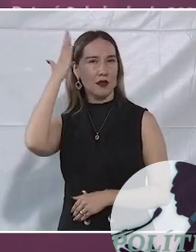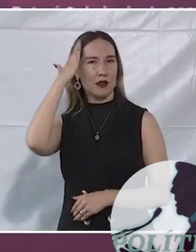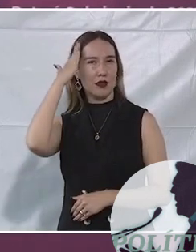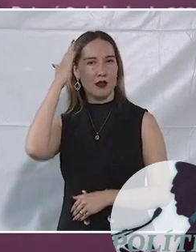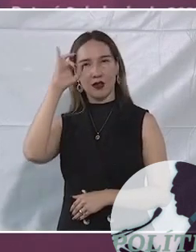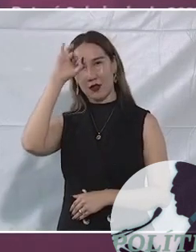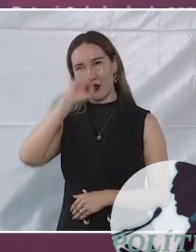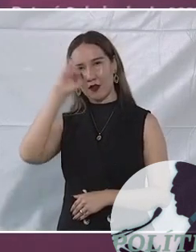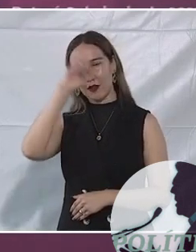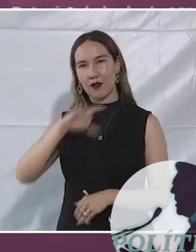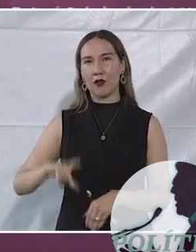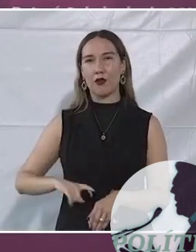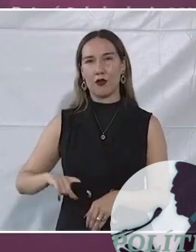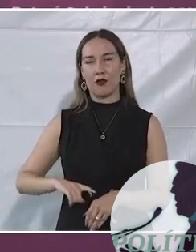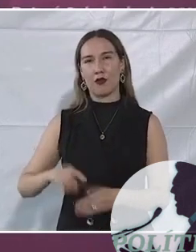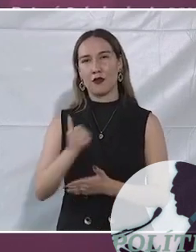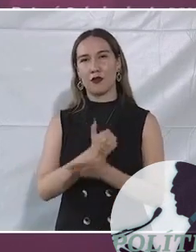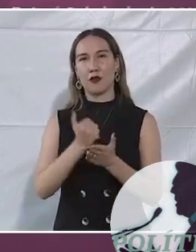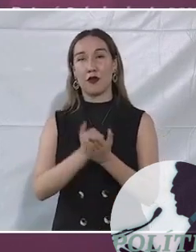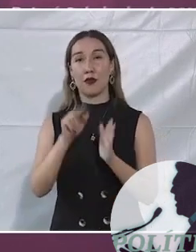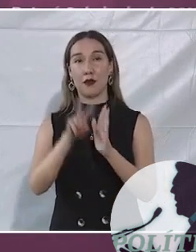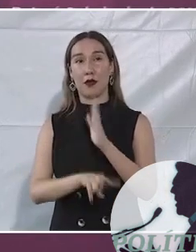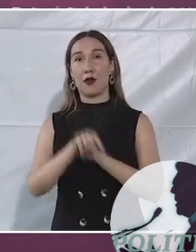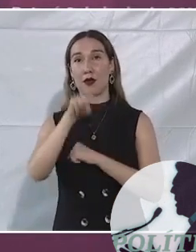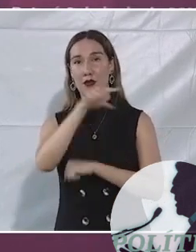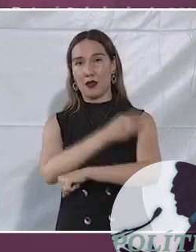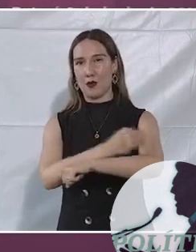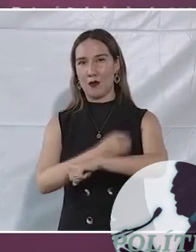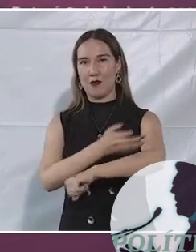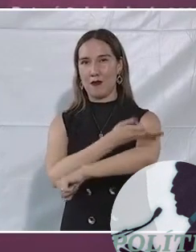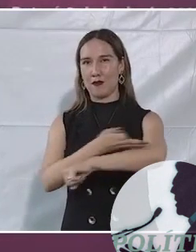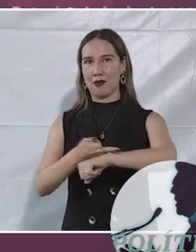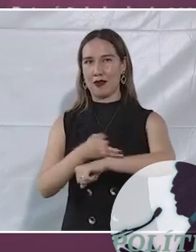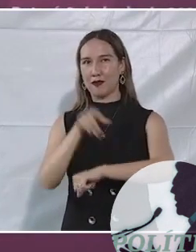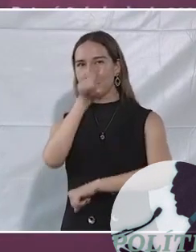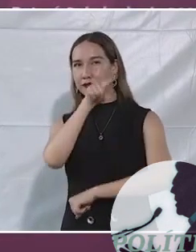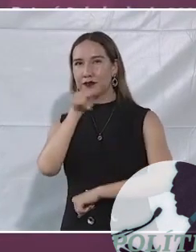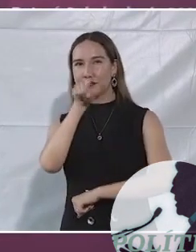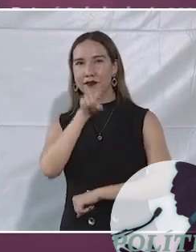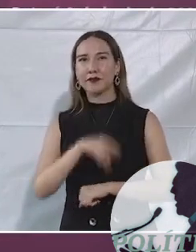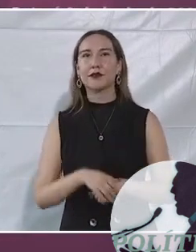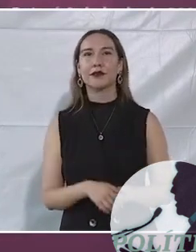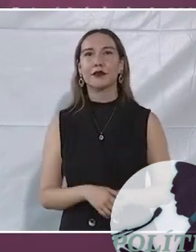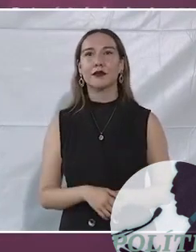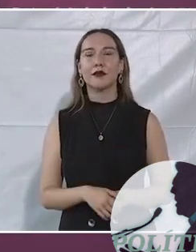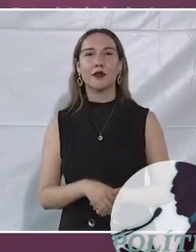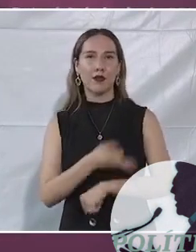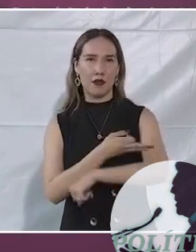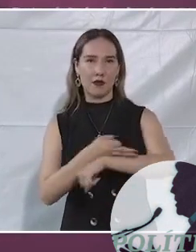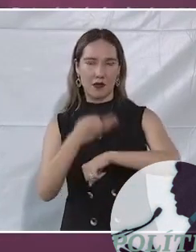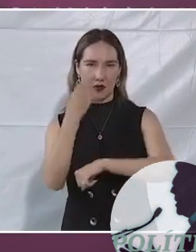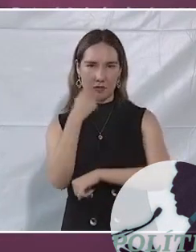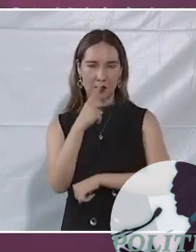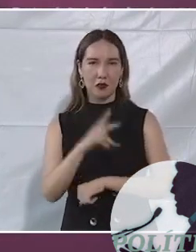la Ciudad de México. Aquí está su familia, un hombre bueno. Ahí anda también todavía su familia